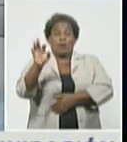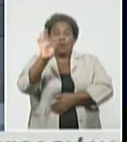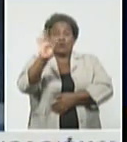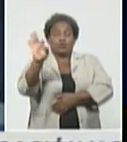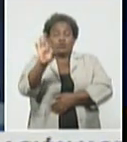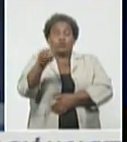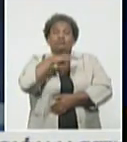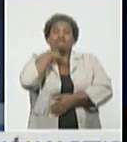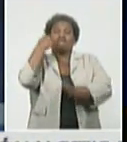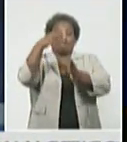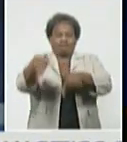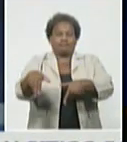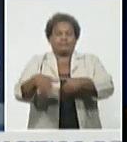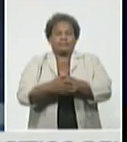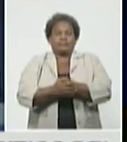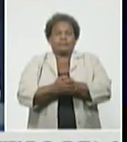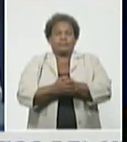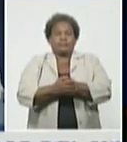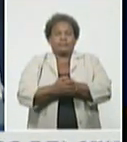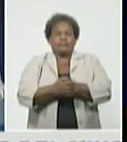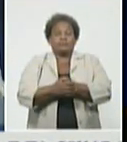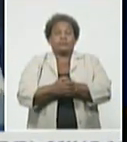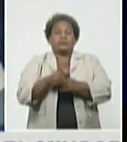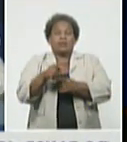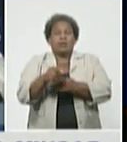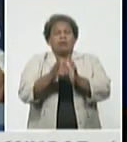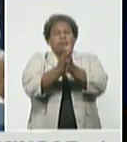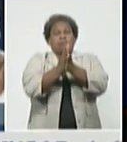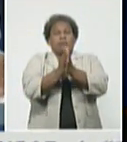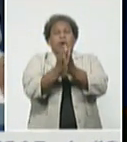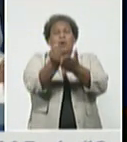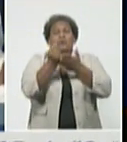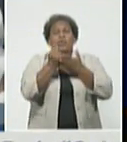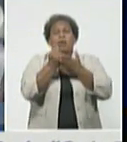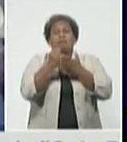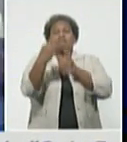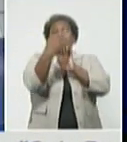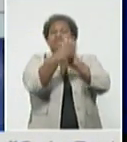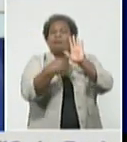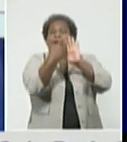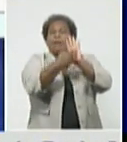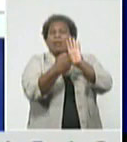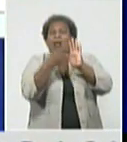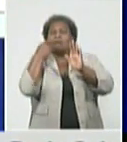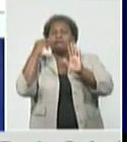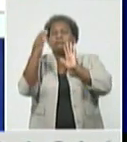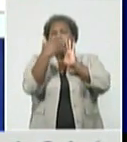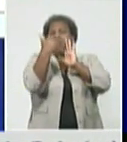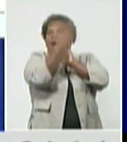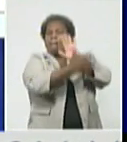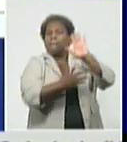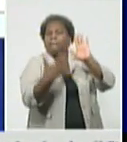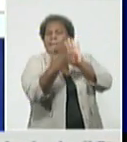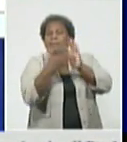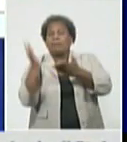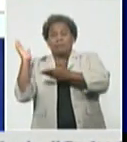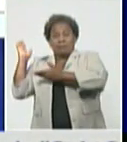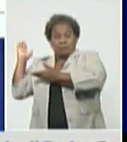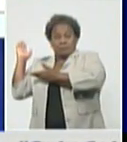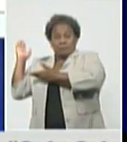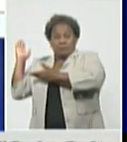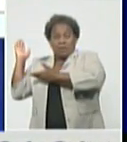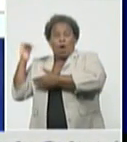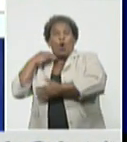3,88%. Ahí, si nos ayuda, le podemos poner un mapa donde se representan en